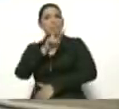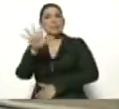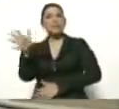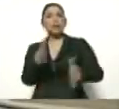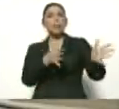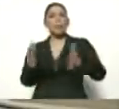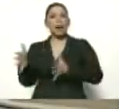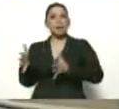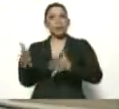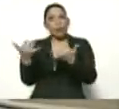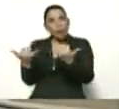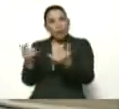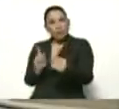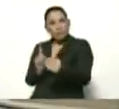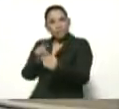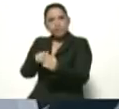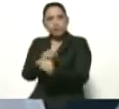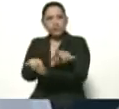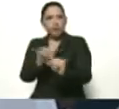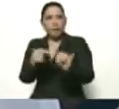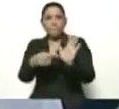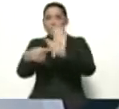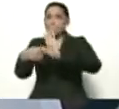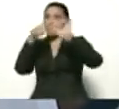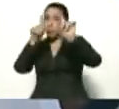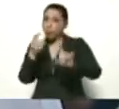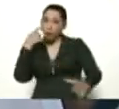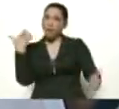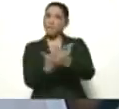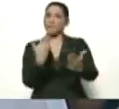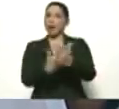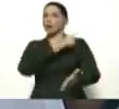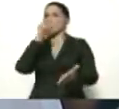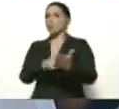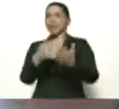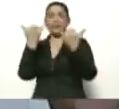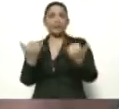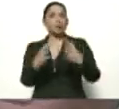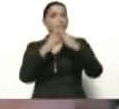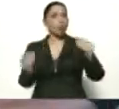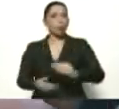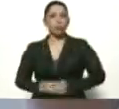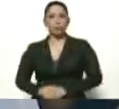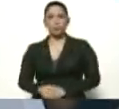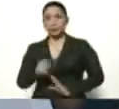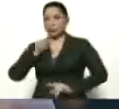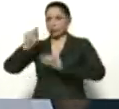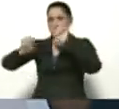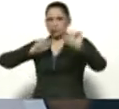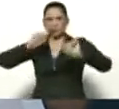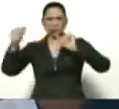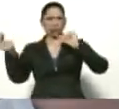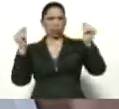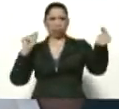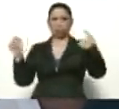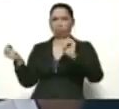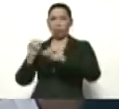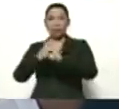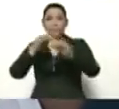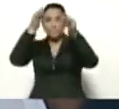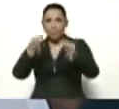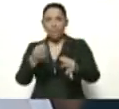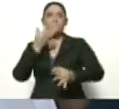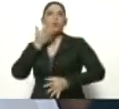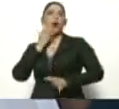ahorita forma parte de plena prueba y ya todos los señalamientos son certezas por